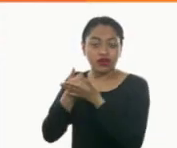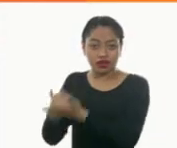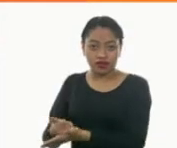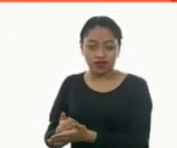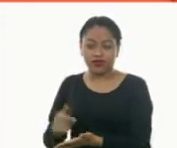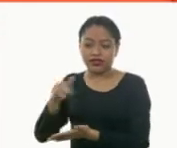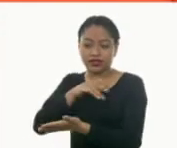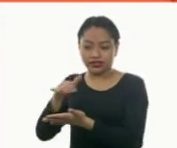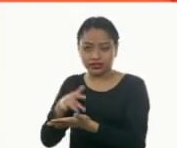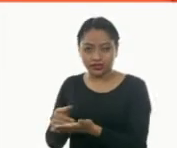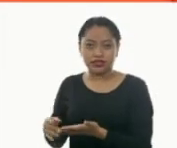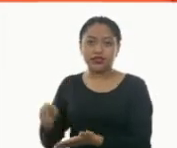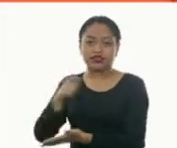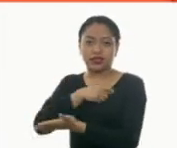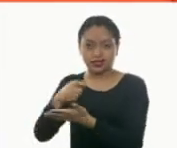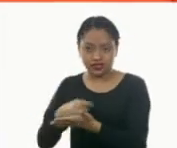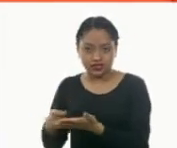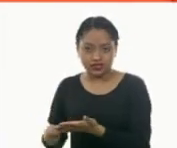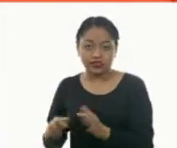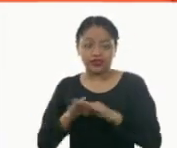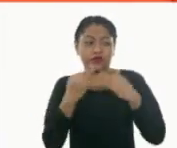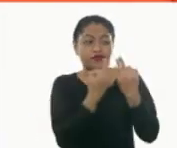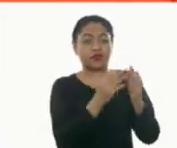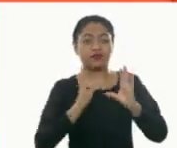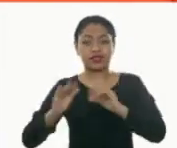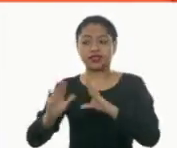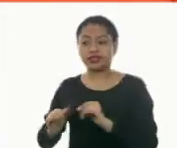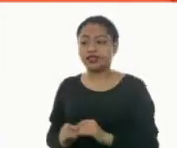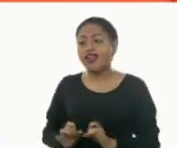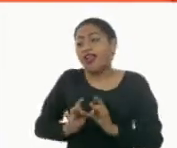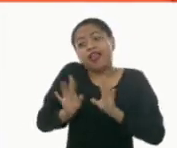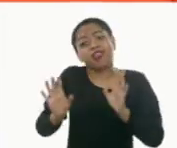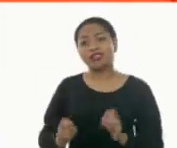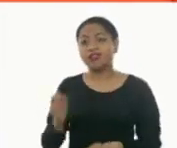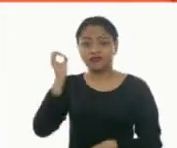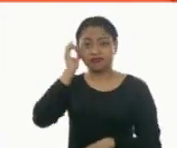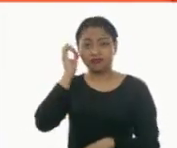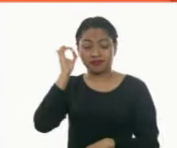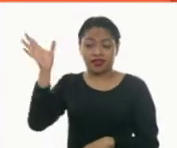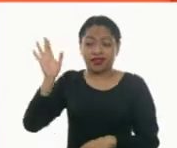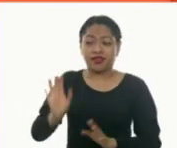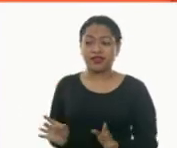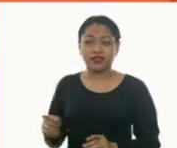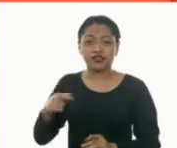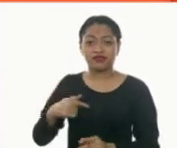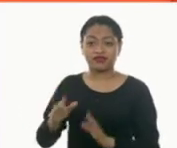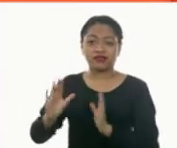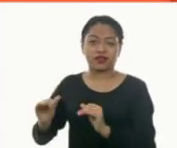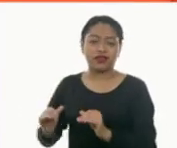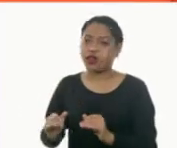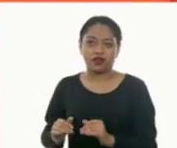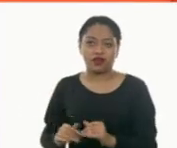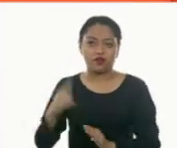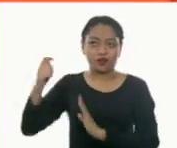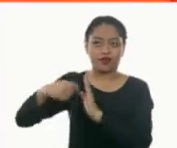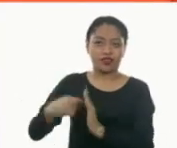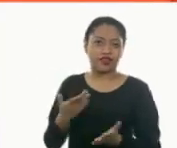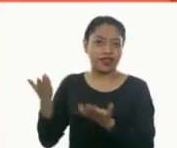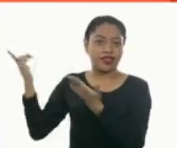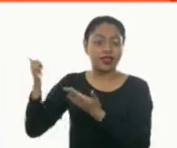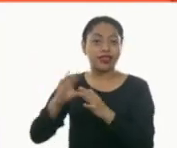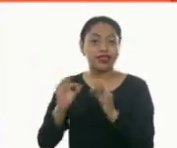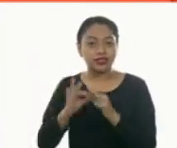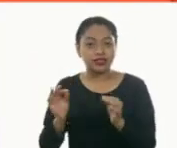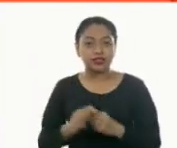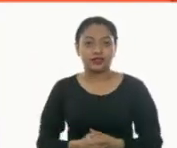y escritura desde un método y no desde la improvisación. Claro. Con el video que podemos ver a continuación, vemos